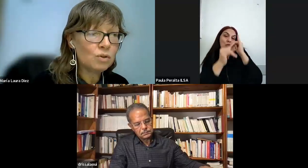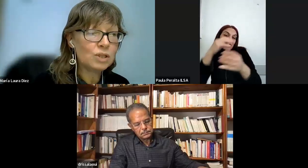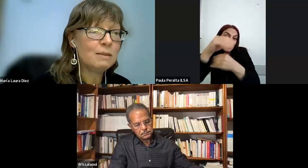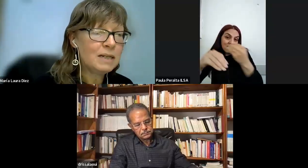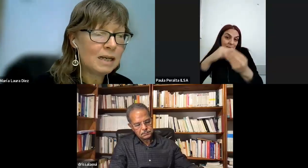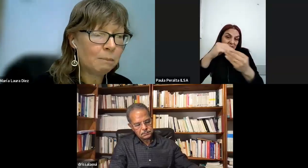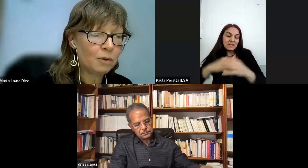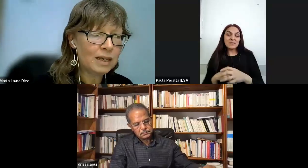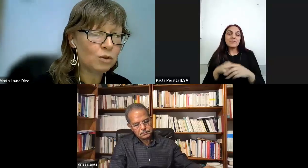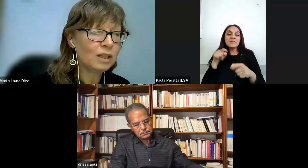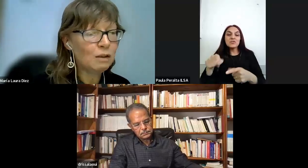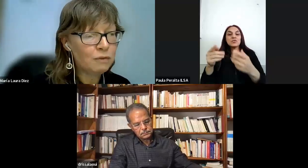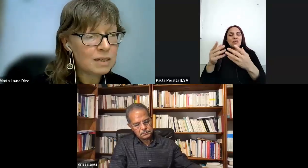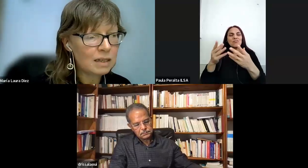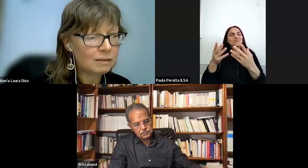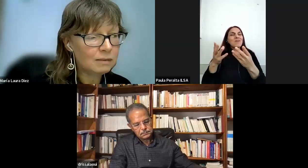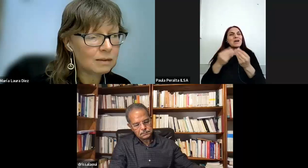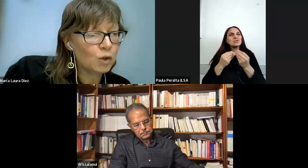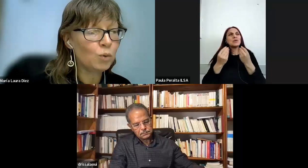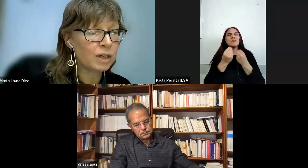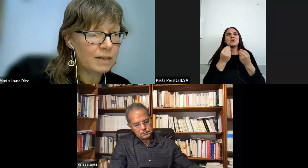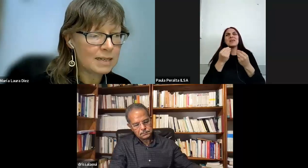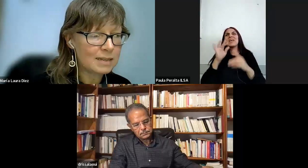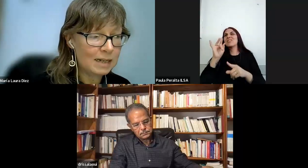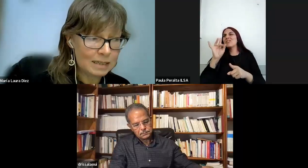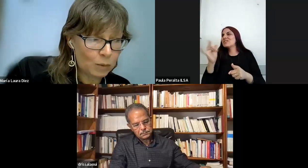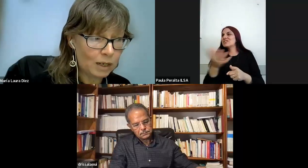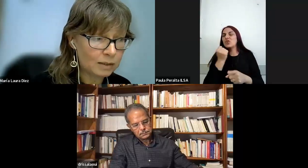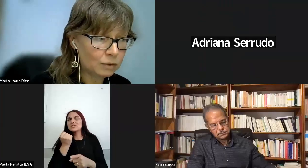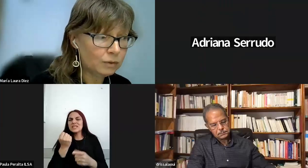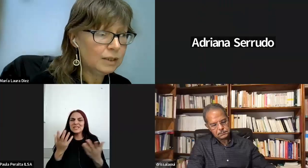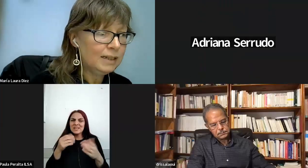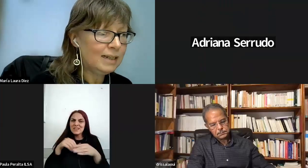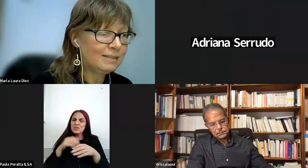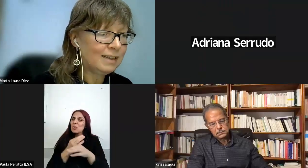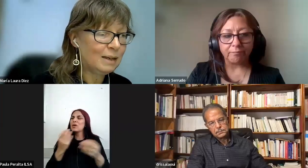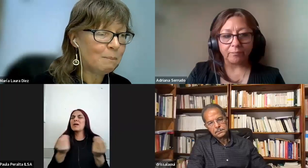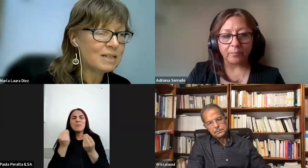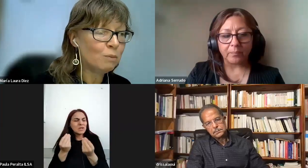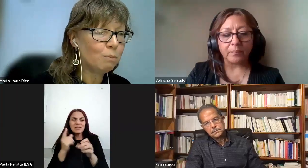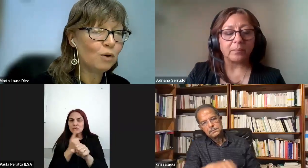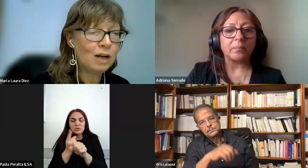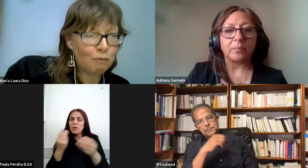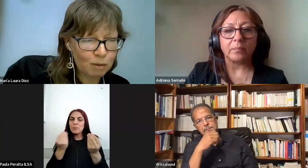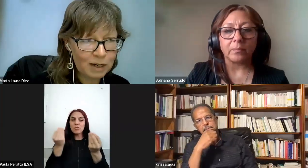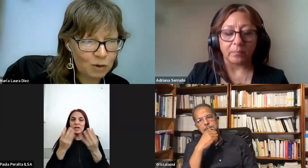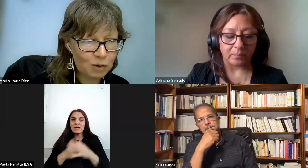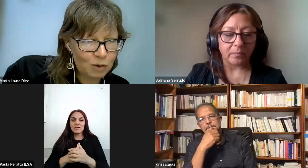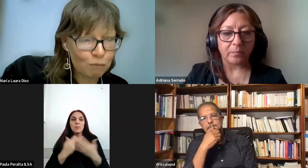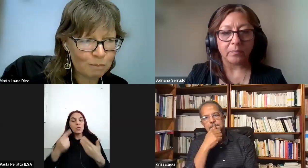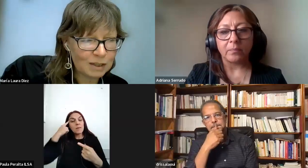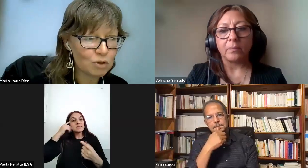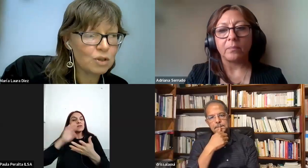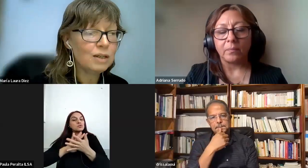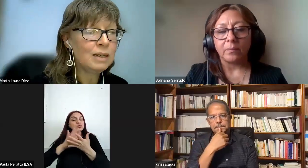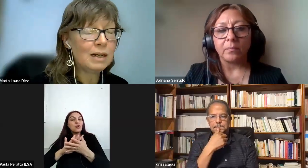todo esto nos hace pensar por qué esto es tan difícil que ocurra a veces en las escuelas ¿no? pensar un poco en la forma escolar